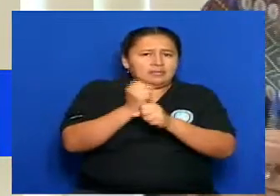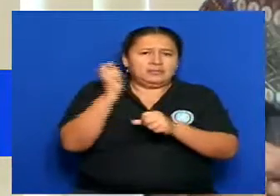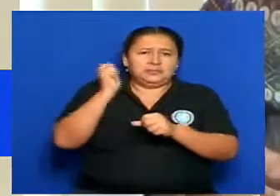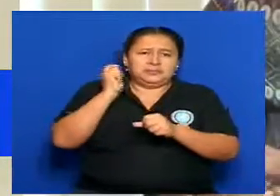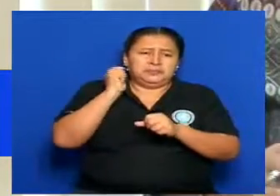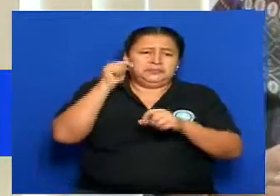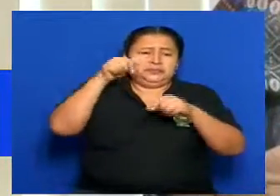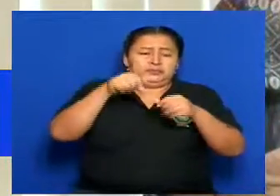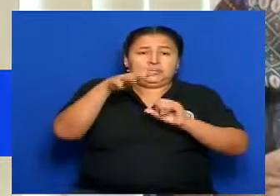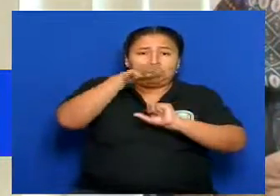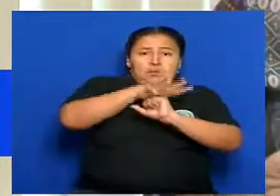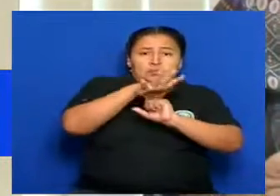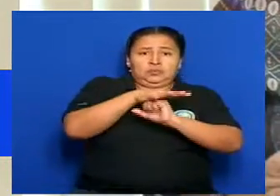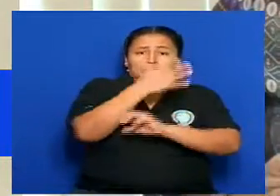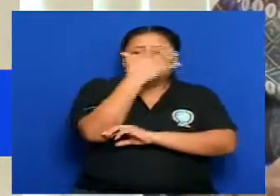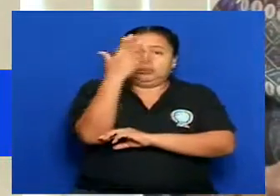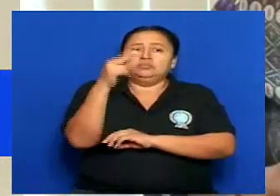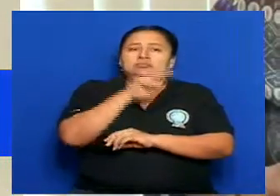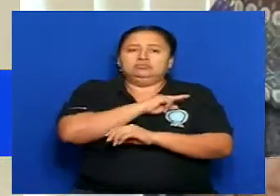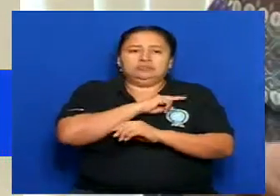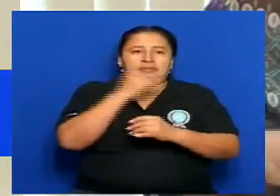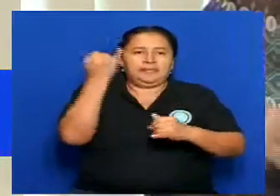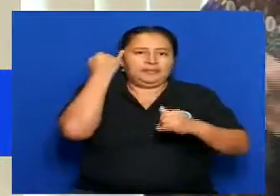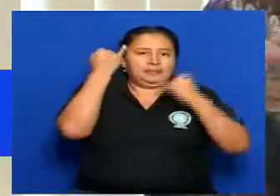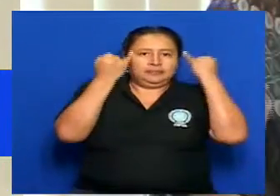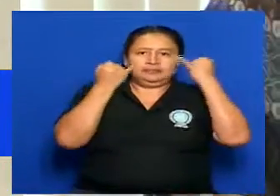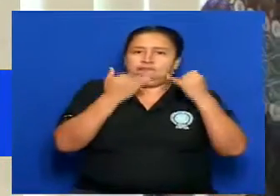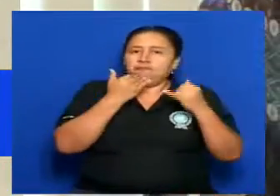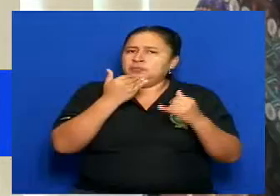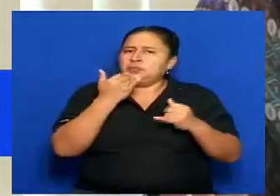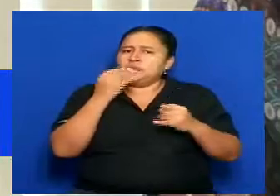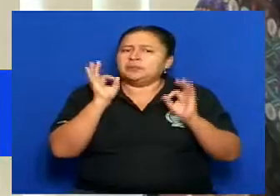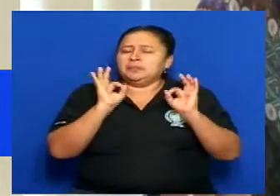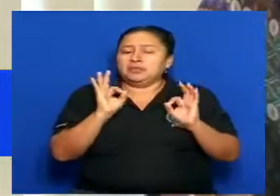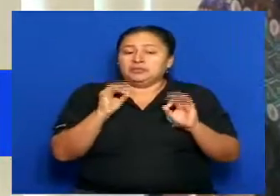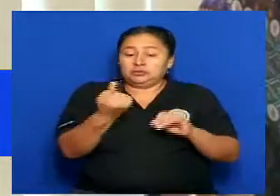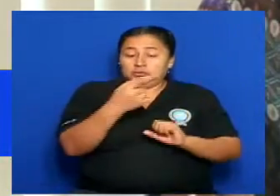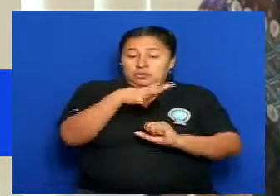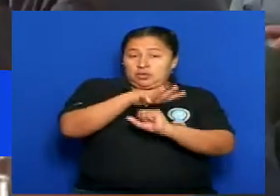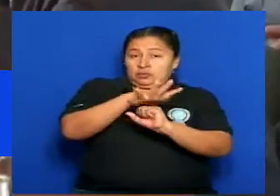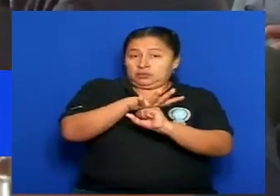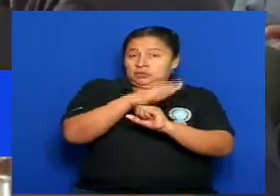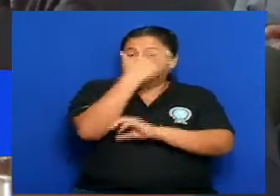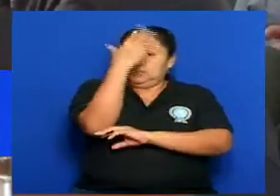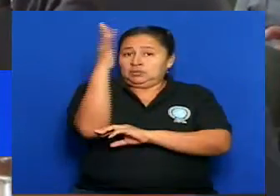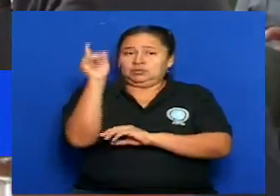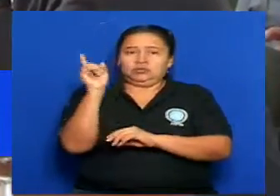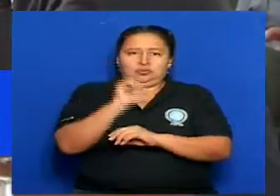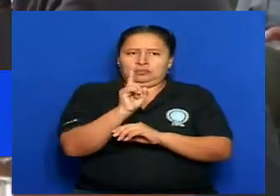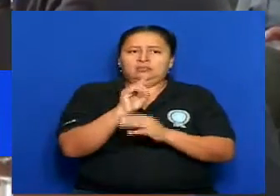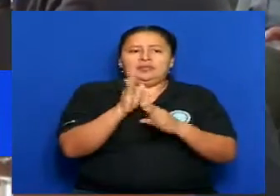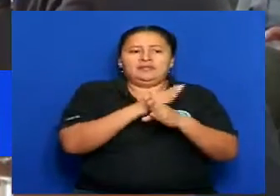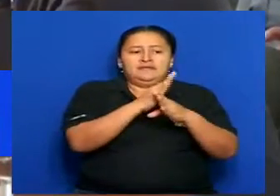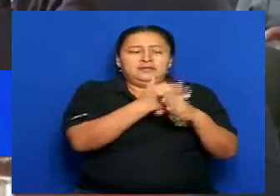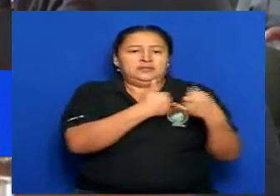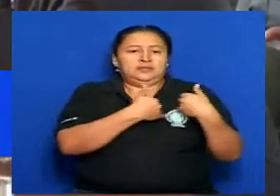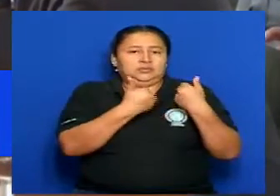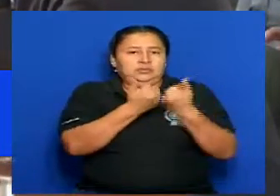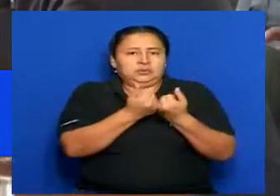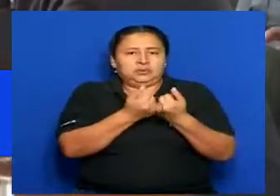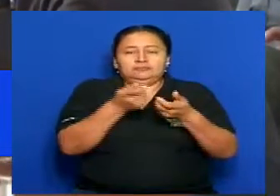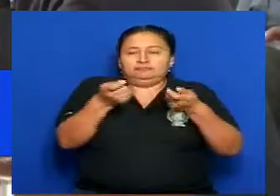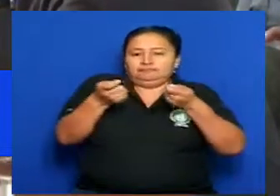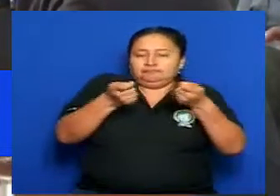de medio ambiente y que dan muchos aportes sanos y bueno no sólo para la comisión del medio ambiente sino para las instituciones que rectores